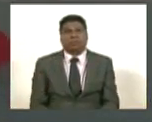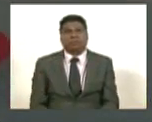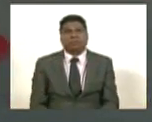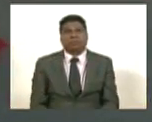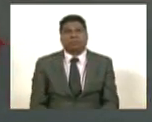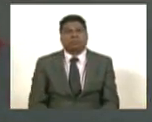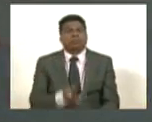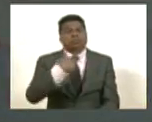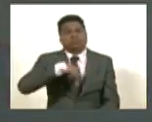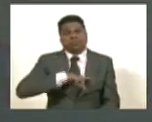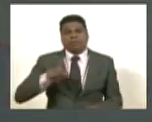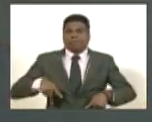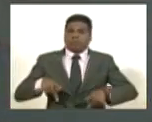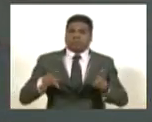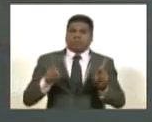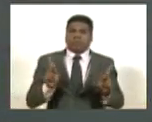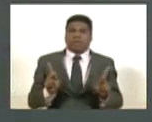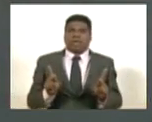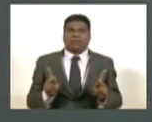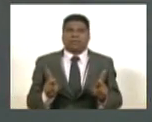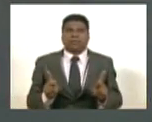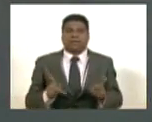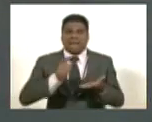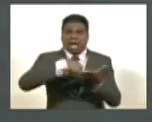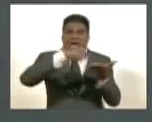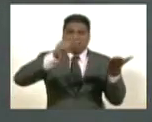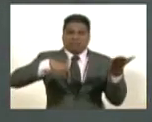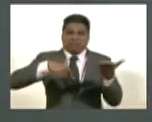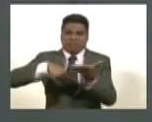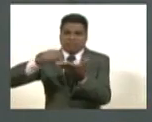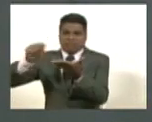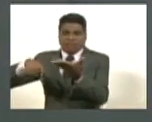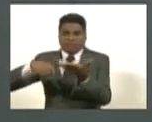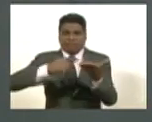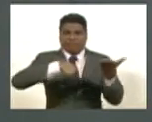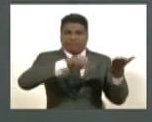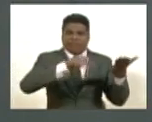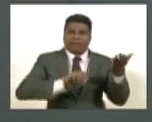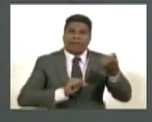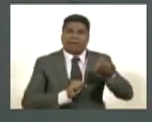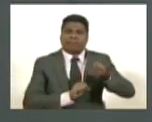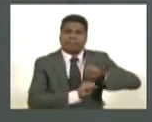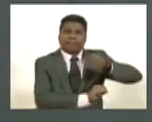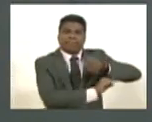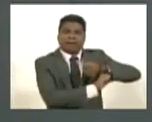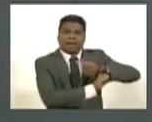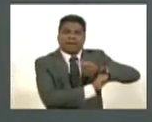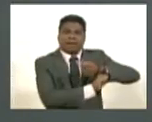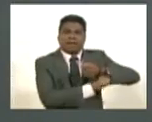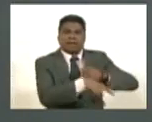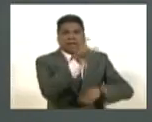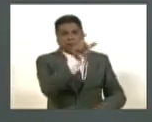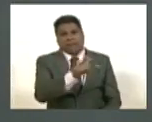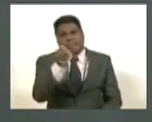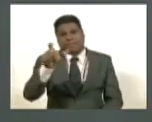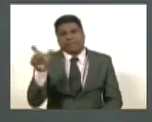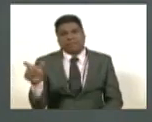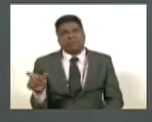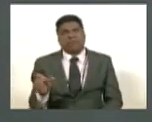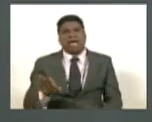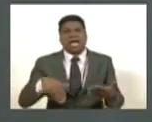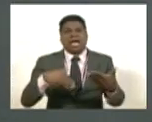la posibilidad que las firmas que respaldan las postulaciones sean entregadas hasta el